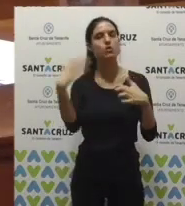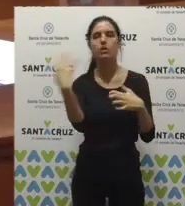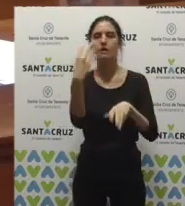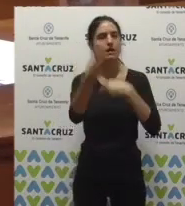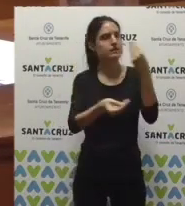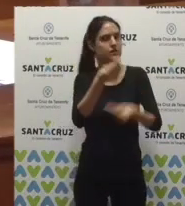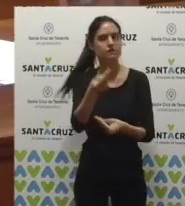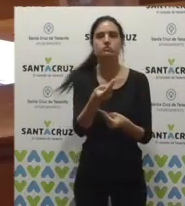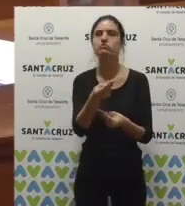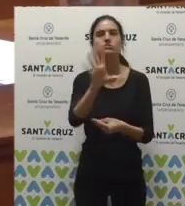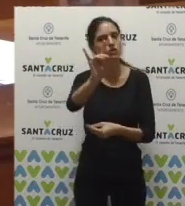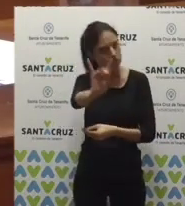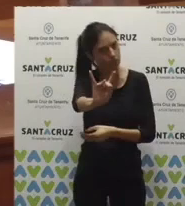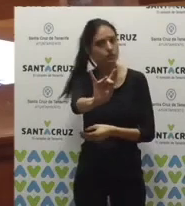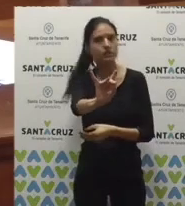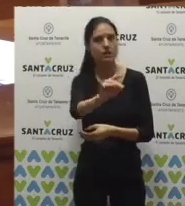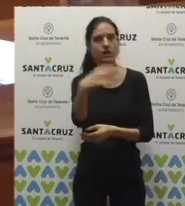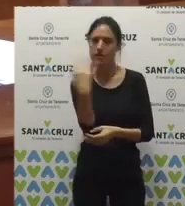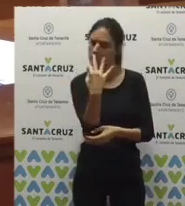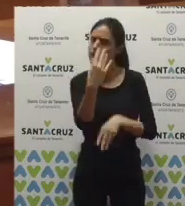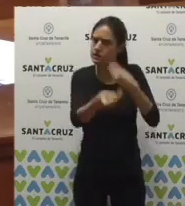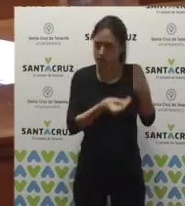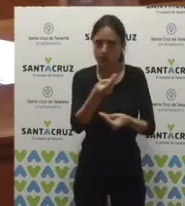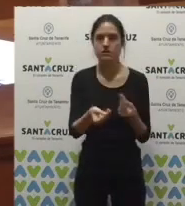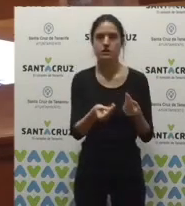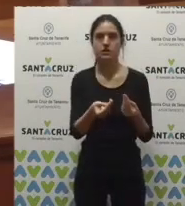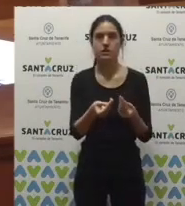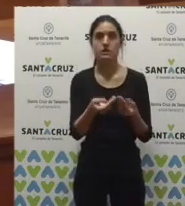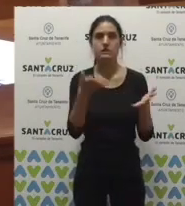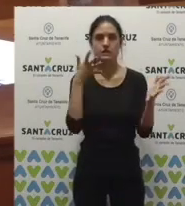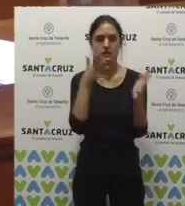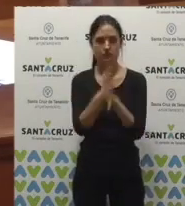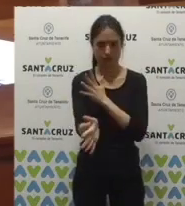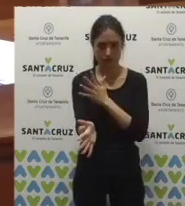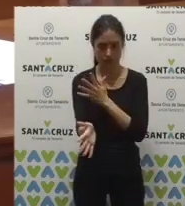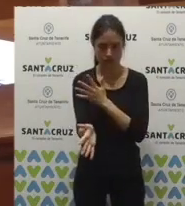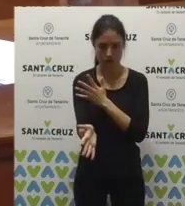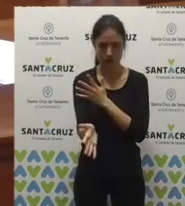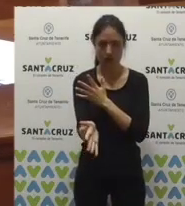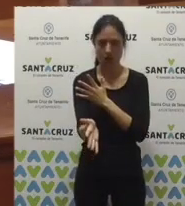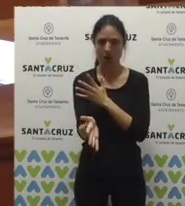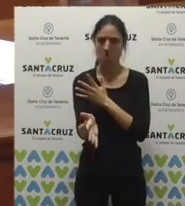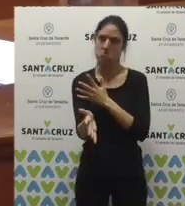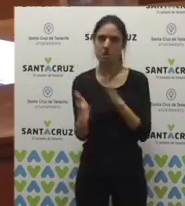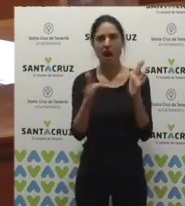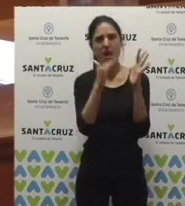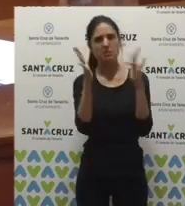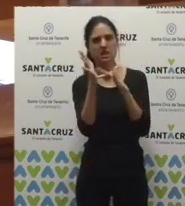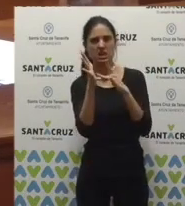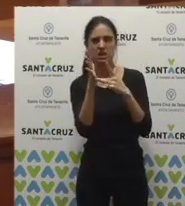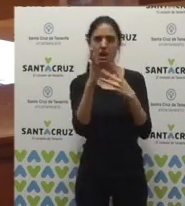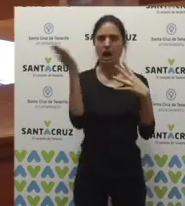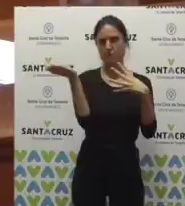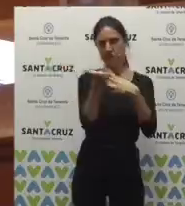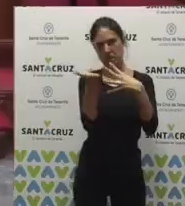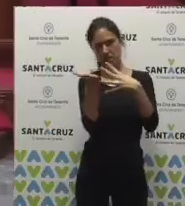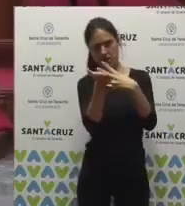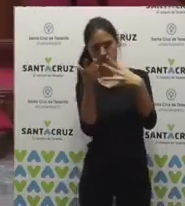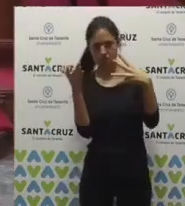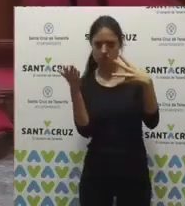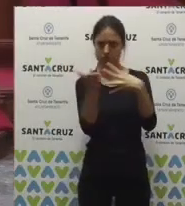que si a la celebración de un pleno y por tanto modifica en torno a mitad de abril en torno a mitad de abril